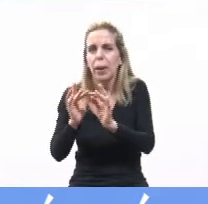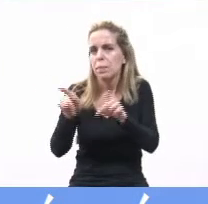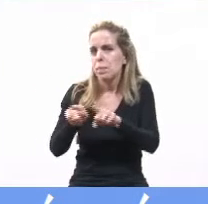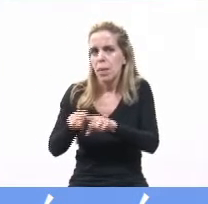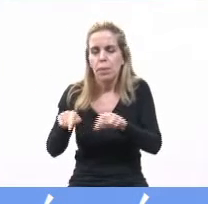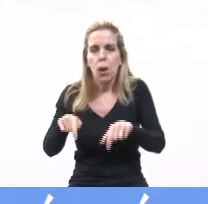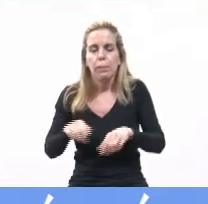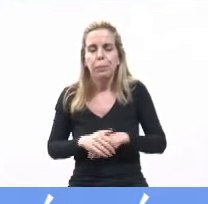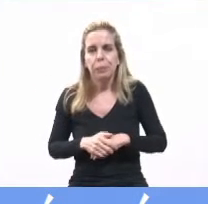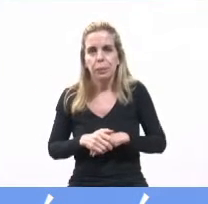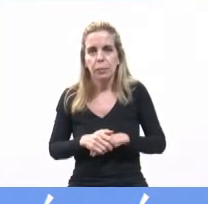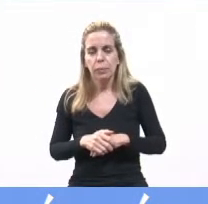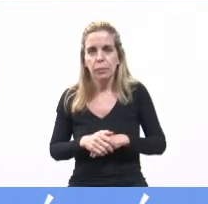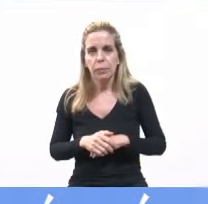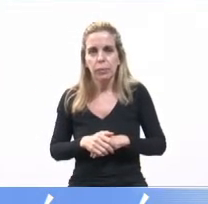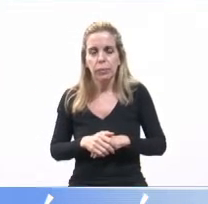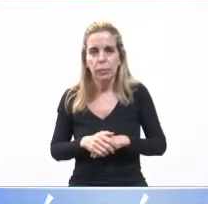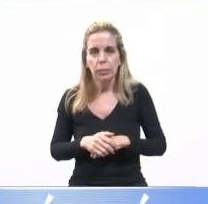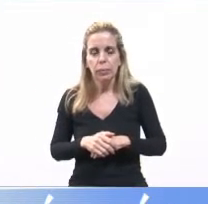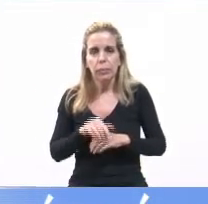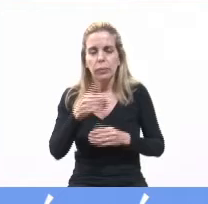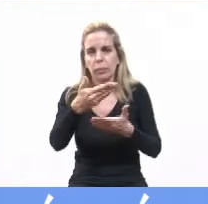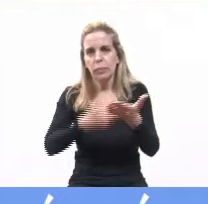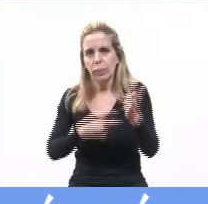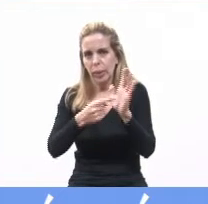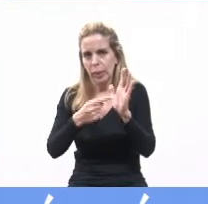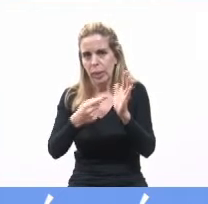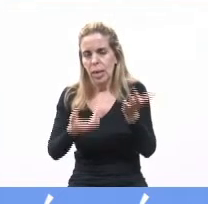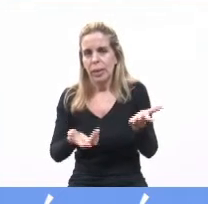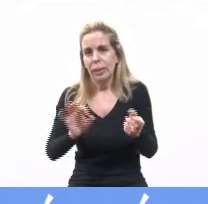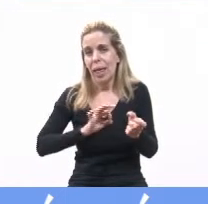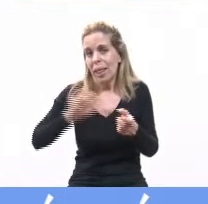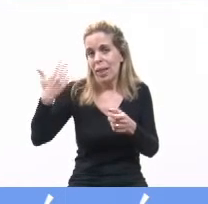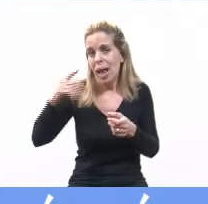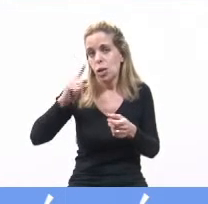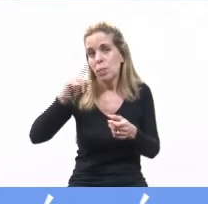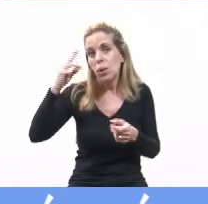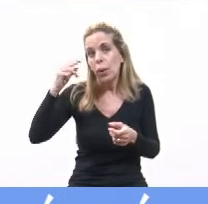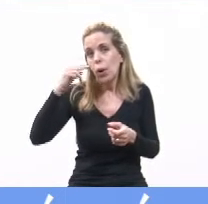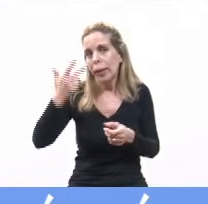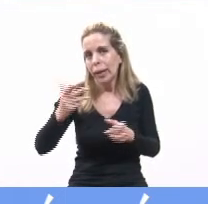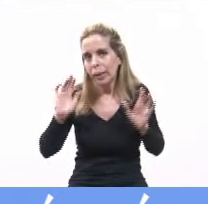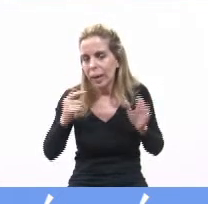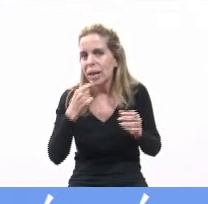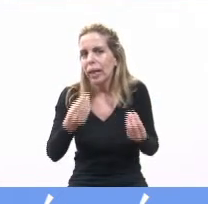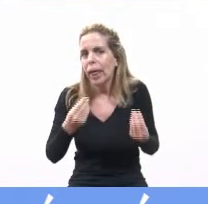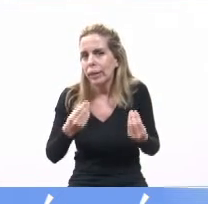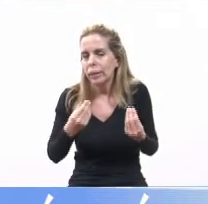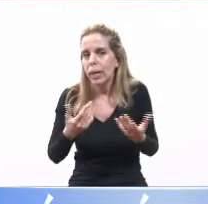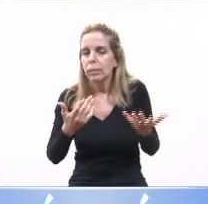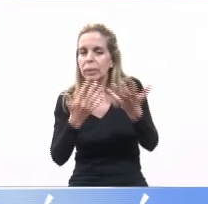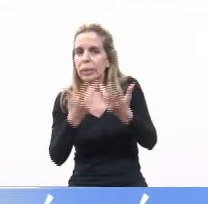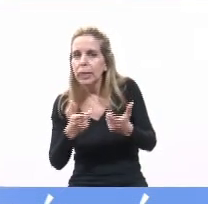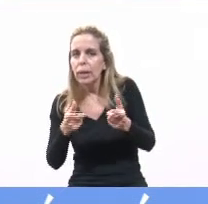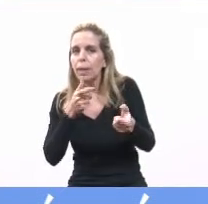Como dice acá el pliego de bases del año 93, estoy hablando, el sistema está diseñado